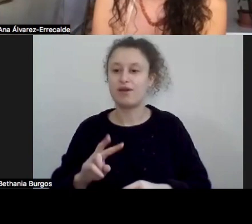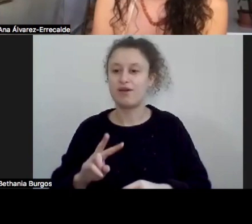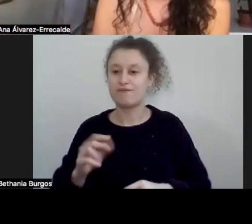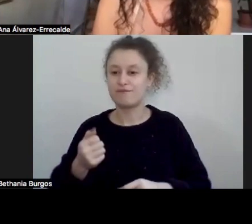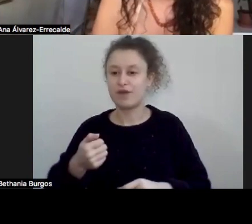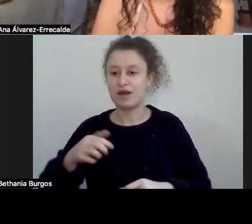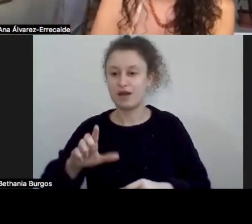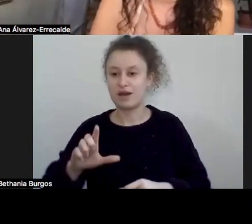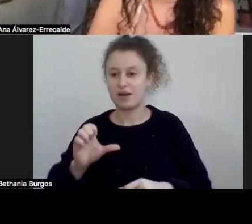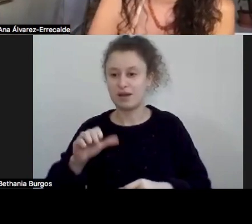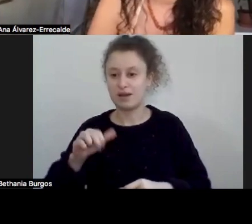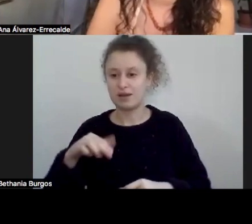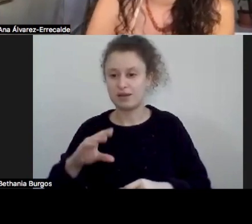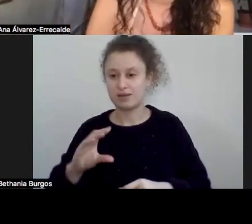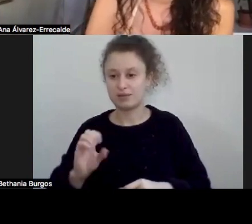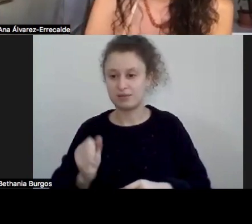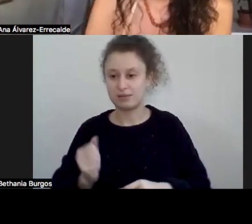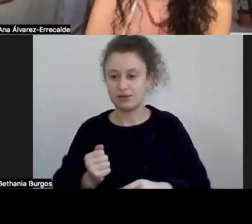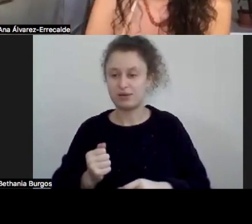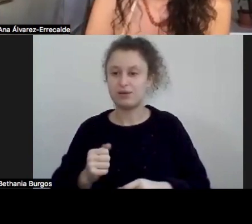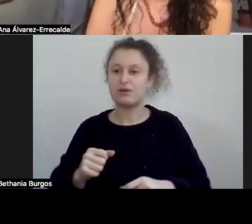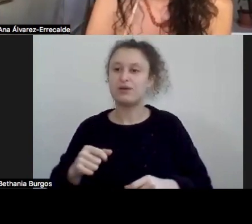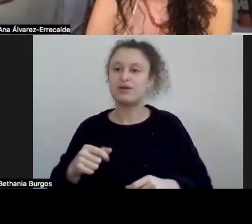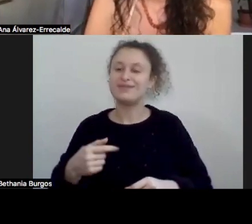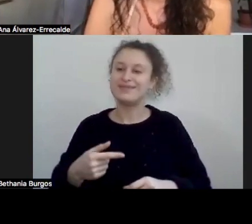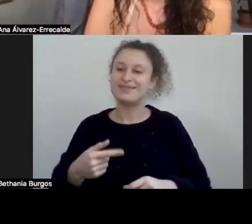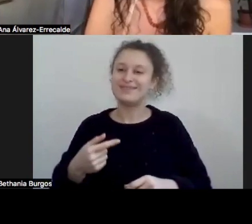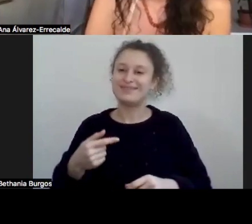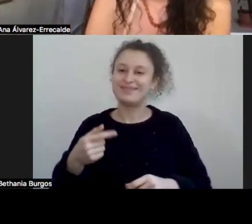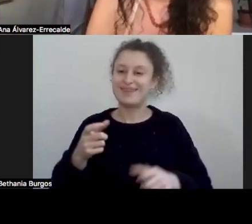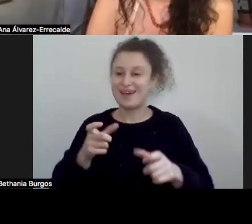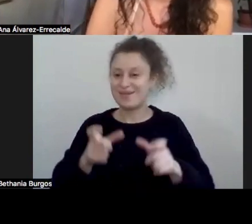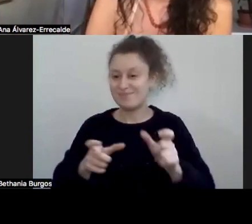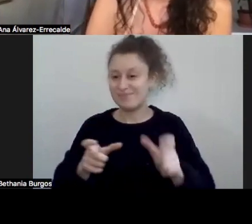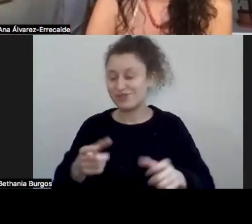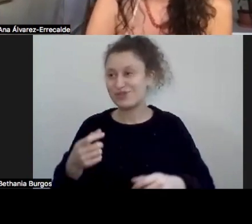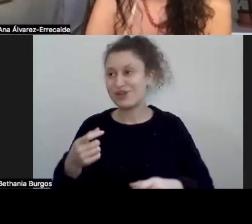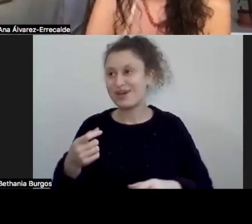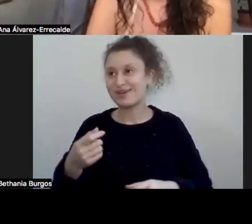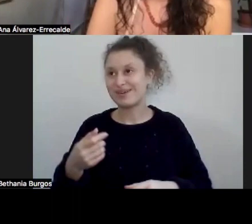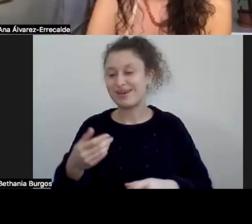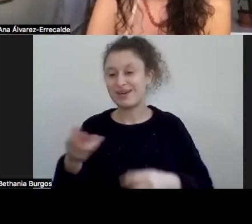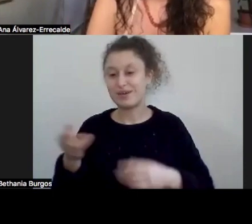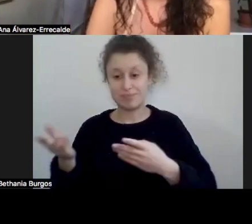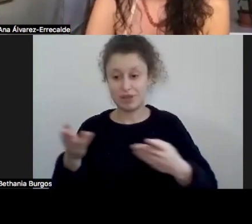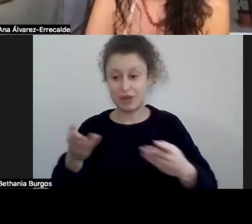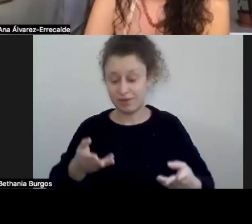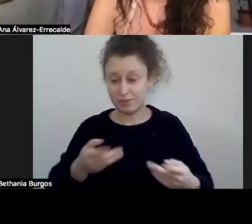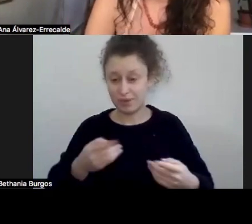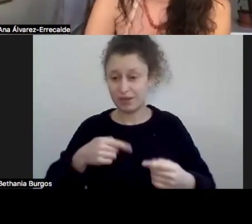hubiera entendido muy bien con la mamá de Josep. Y la mamá de Josep falleció hace unos años, así que